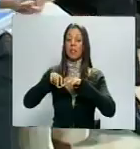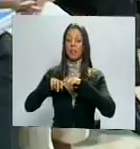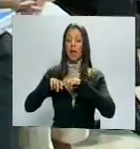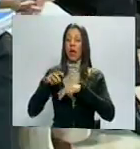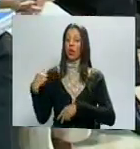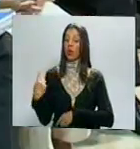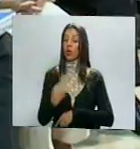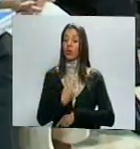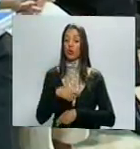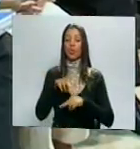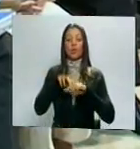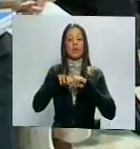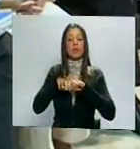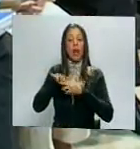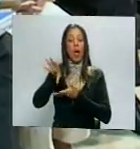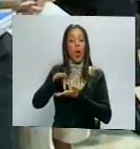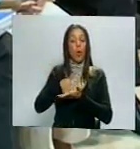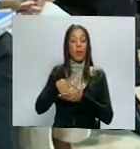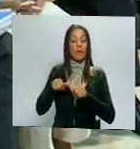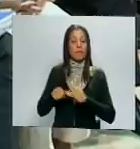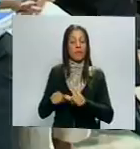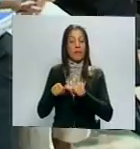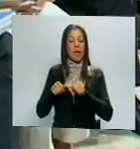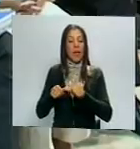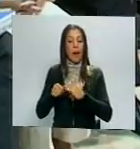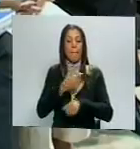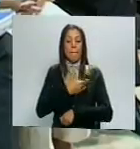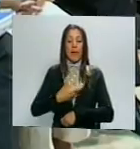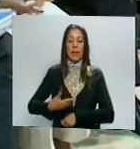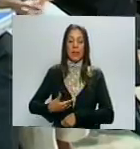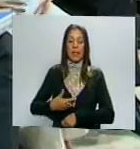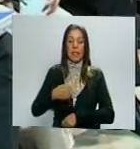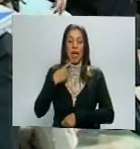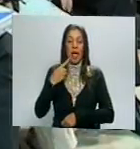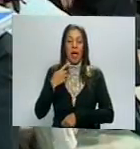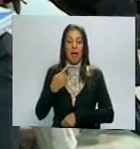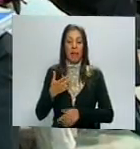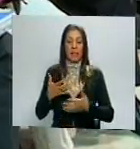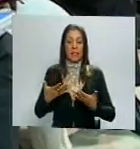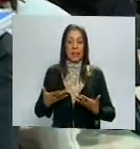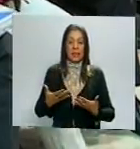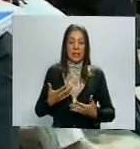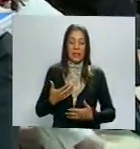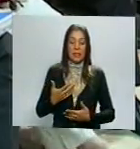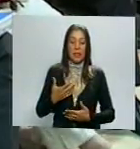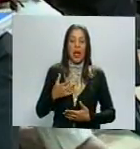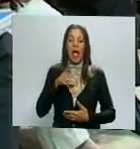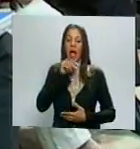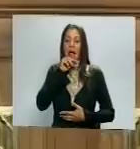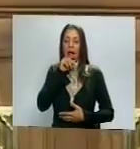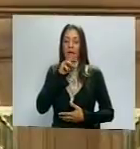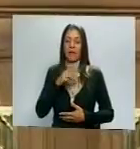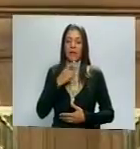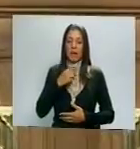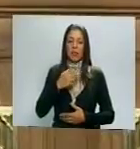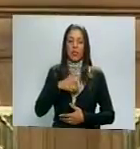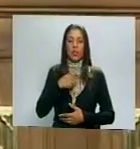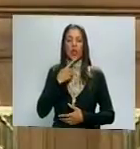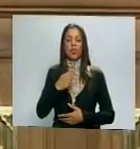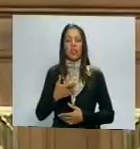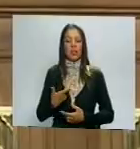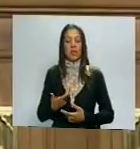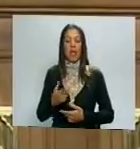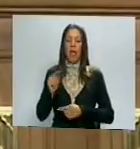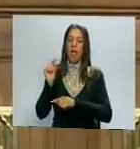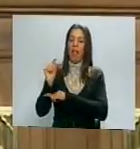allí. Claro, el presidente no puede decir lo que nosotros decíamos desde abajo, pero nosotros lo decíamos. Porque lo malo no es el